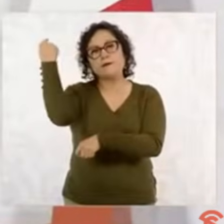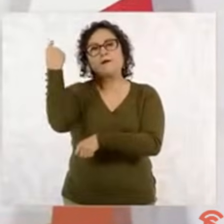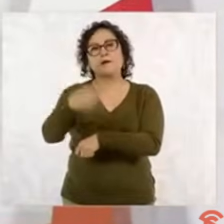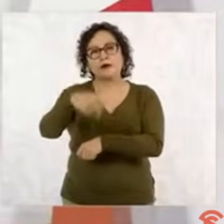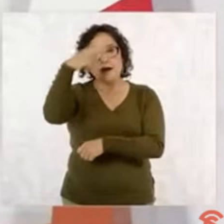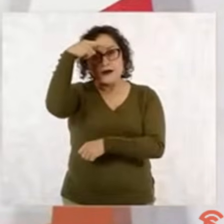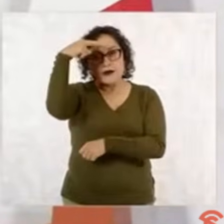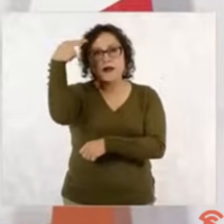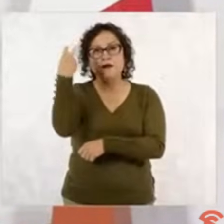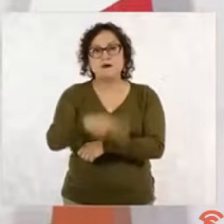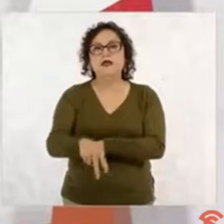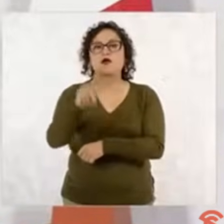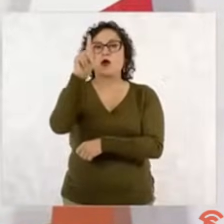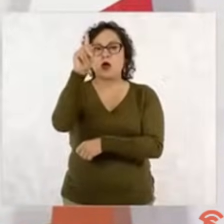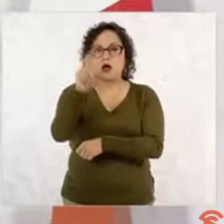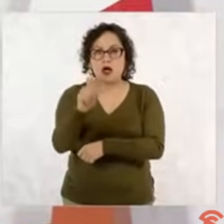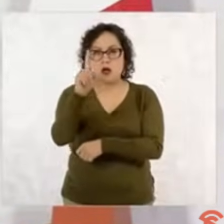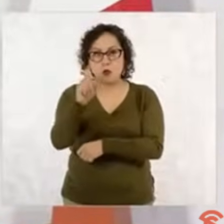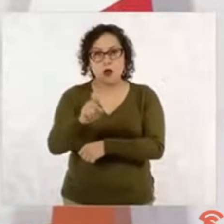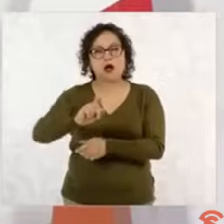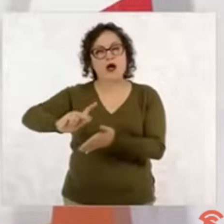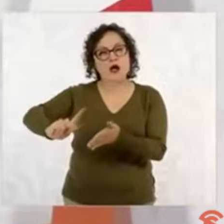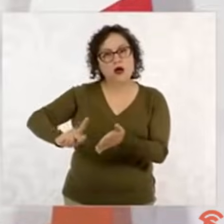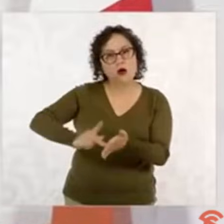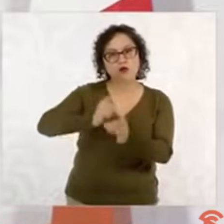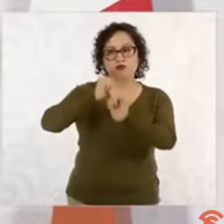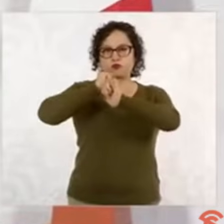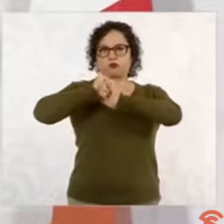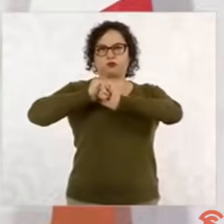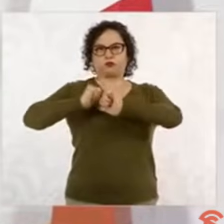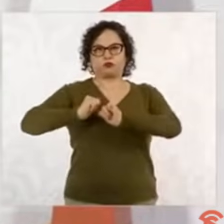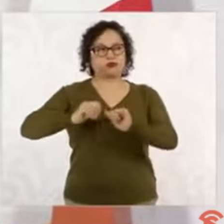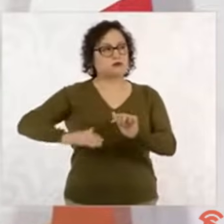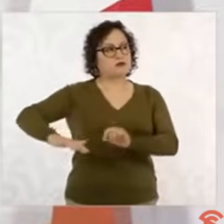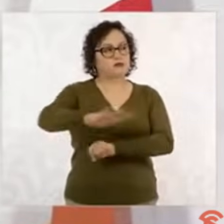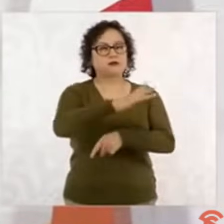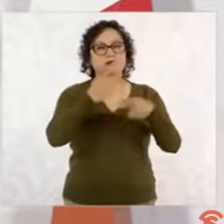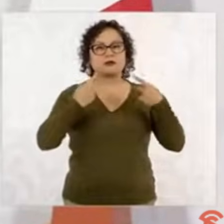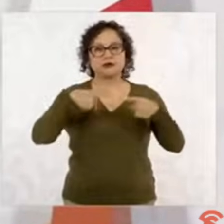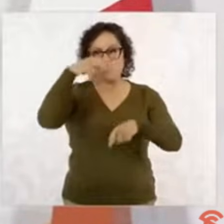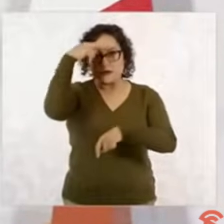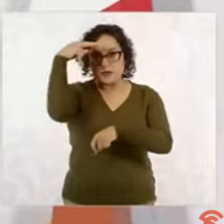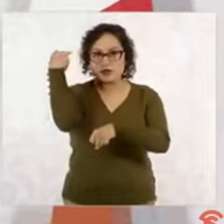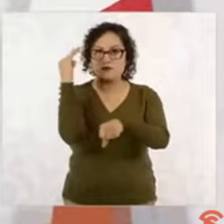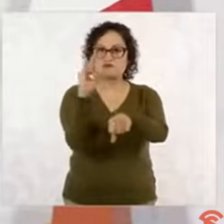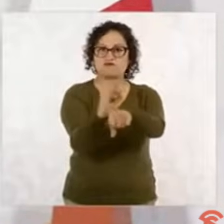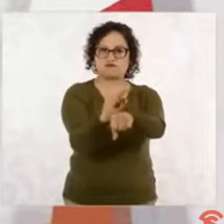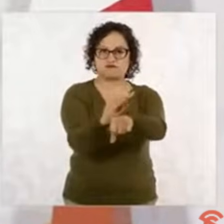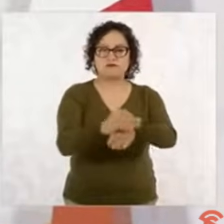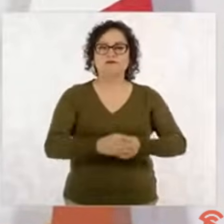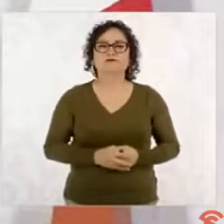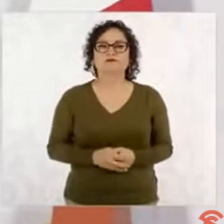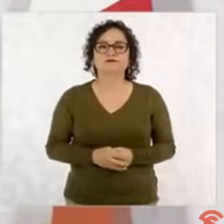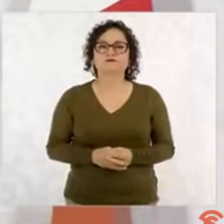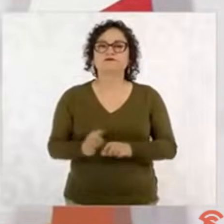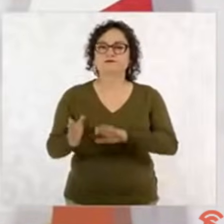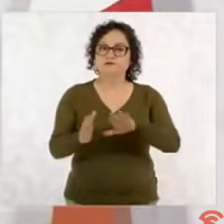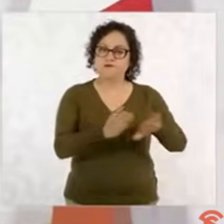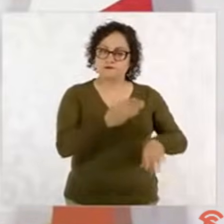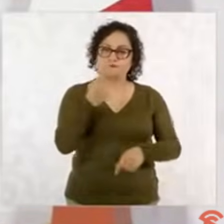manejo de nuestras aguas nacionales en favor del pueblo de México. Adelante, por favor. La